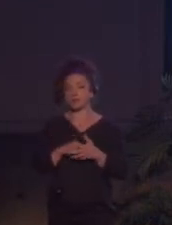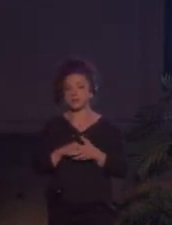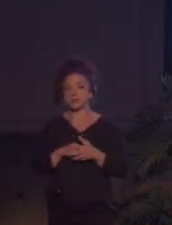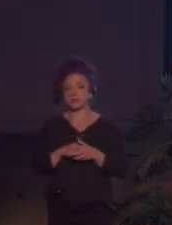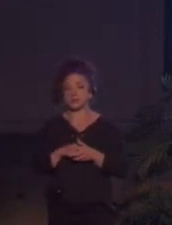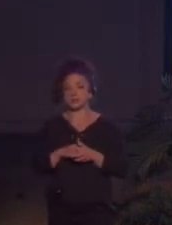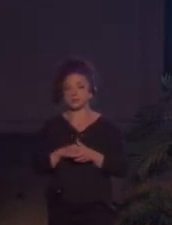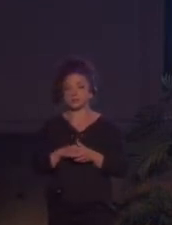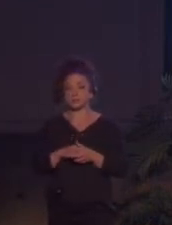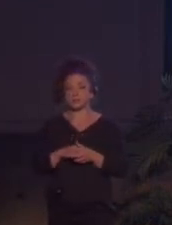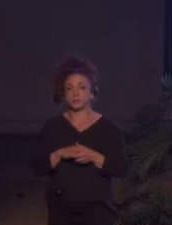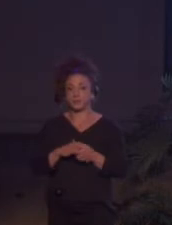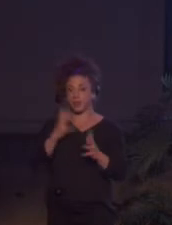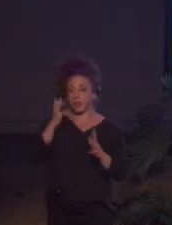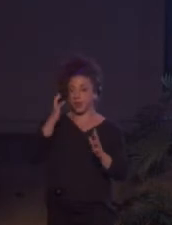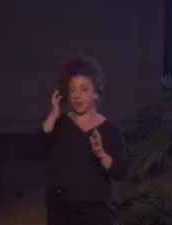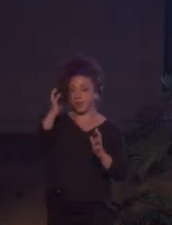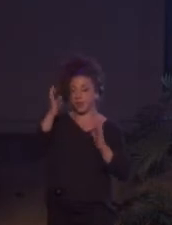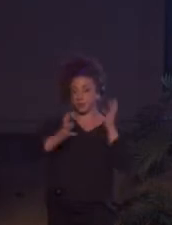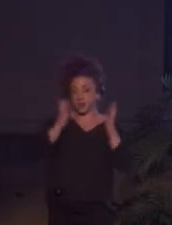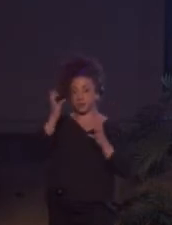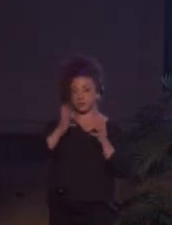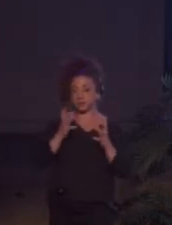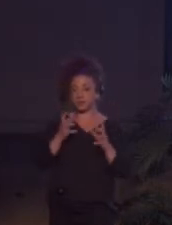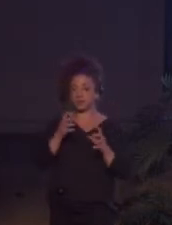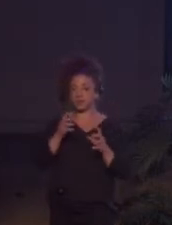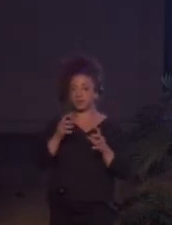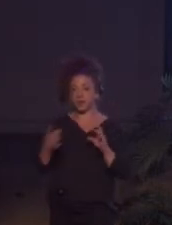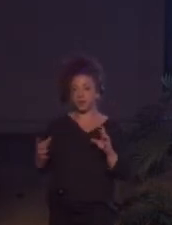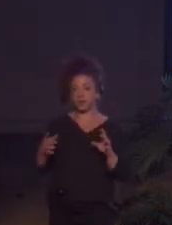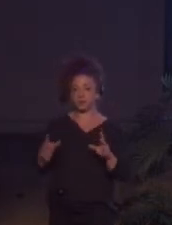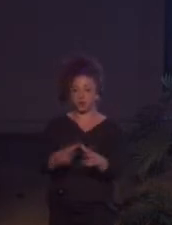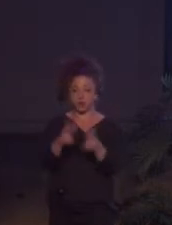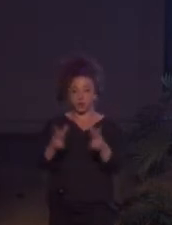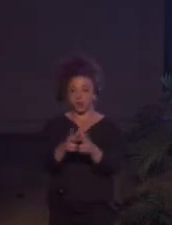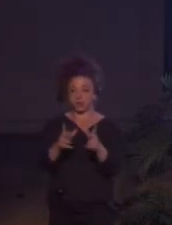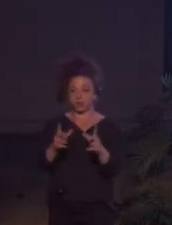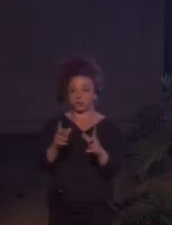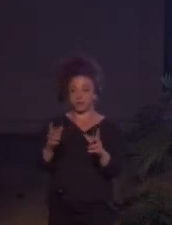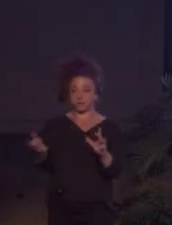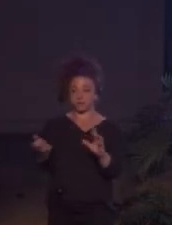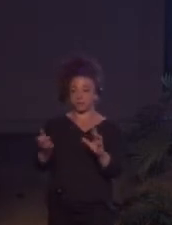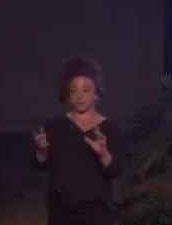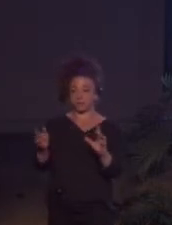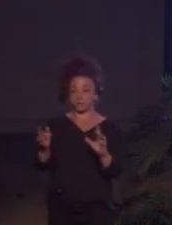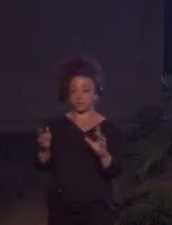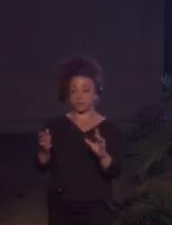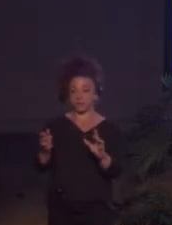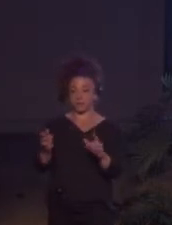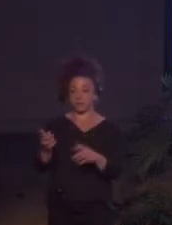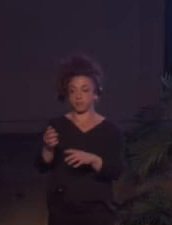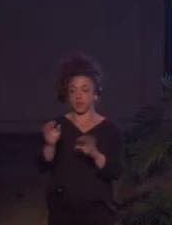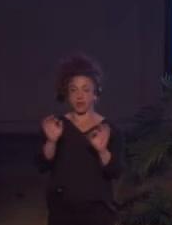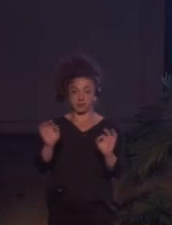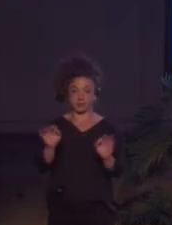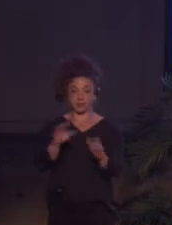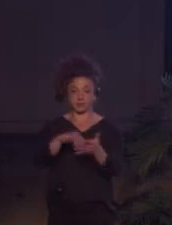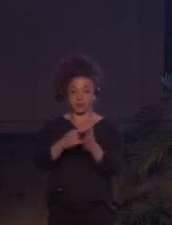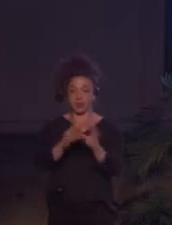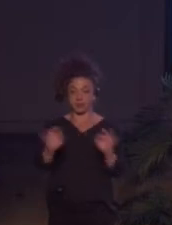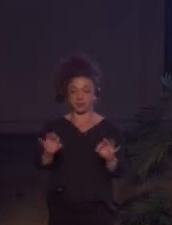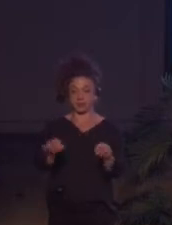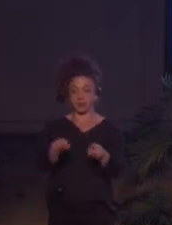ver... como esa relación con animales tan brutal y normalizada, ¿no?, infravaloramos la capacidad de revisión